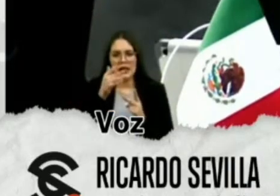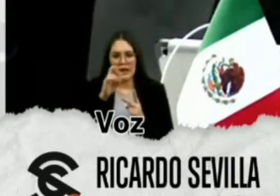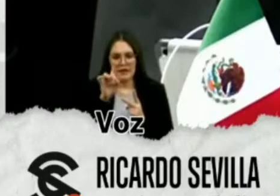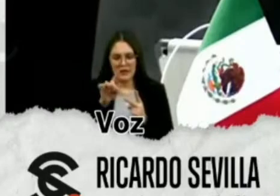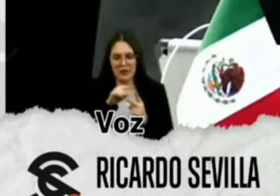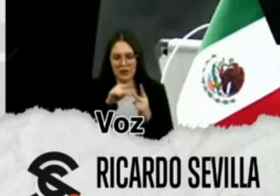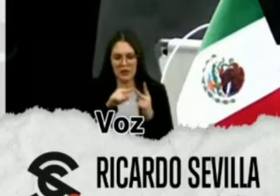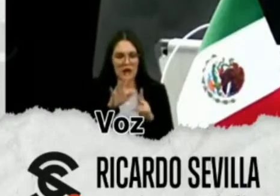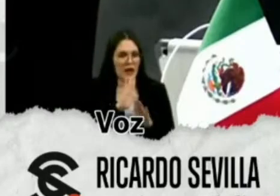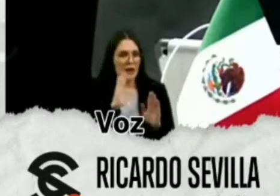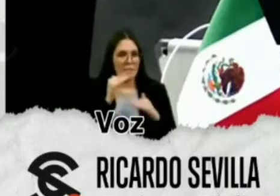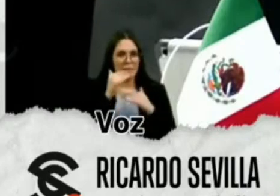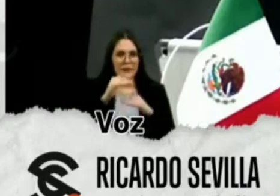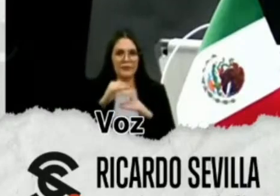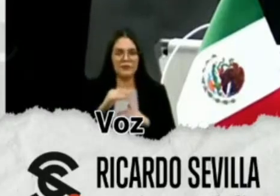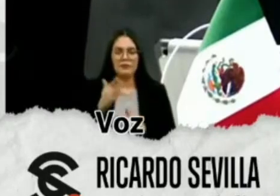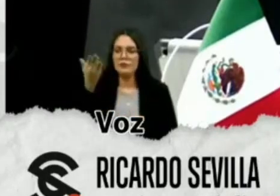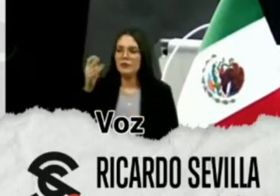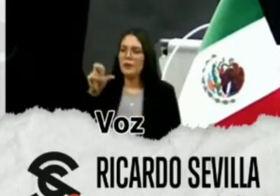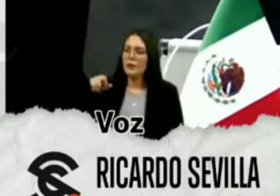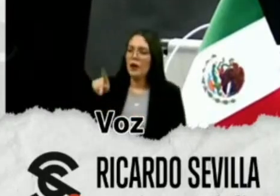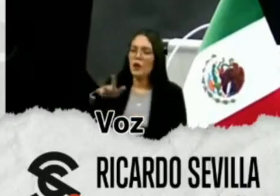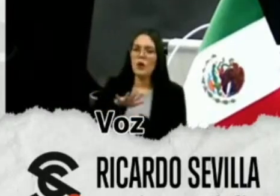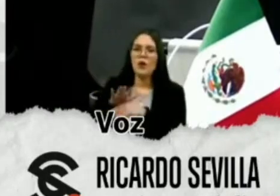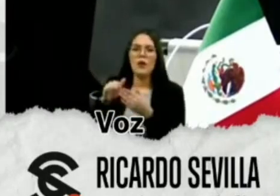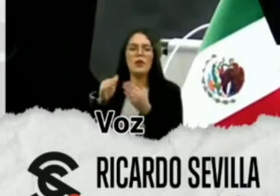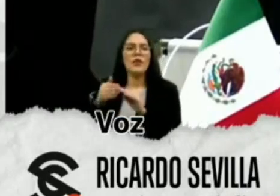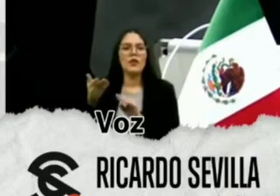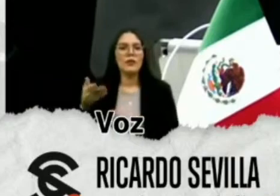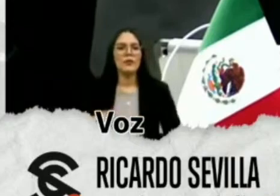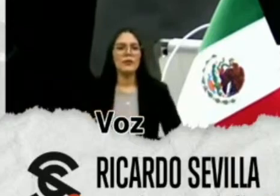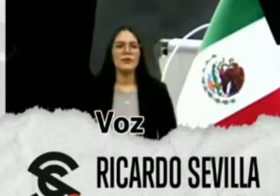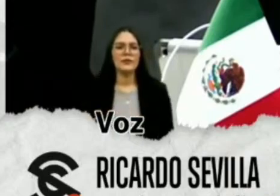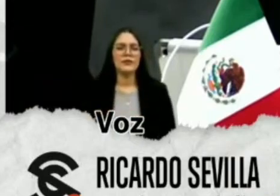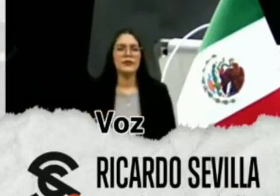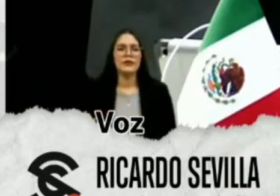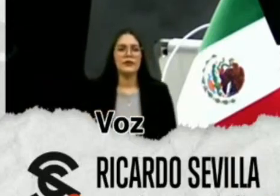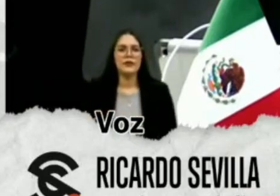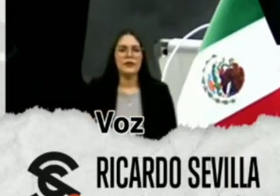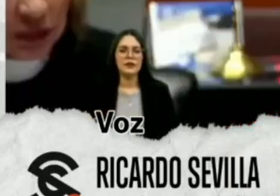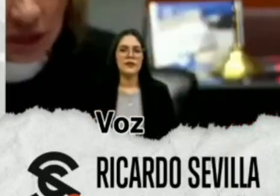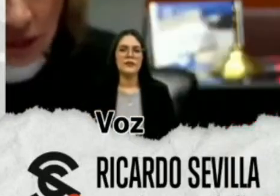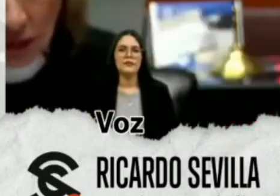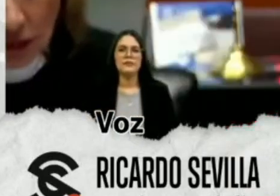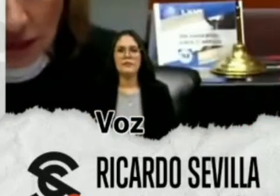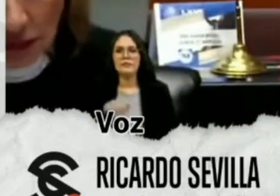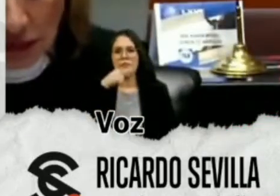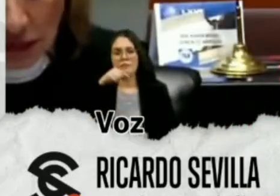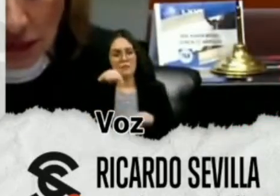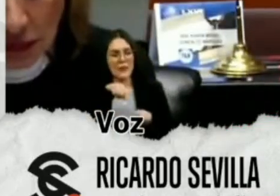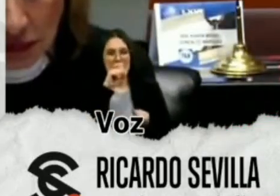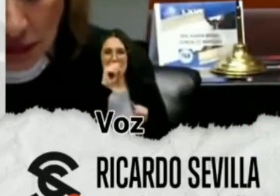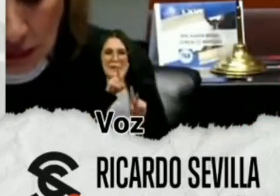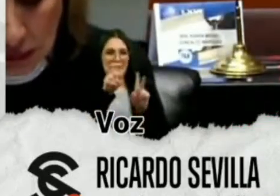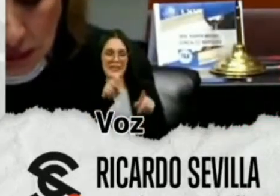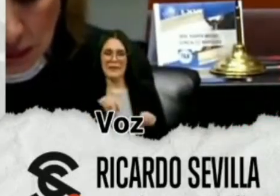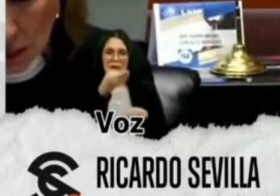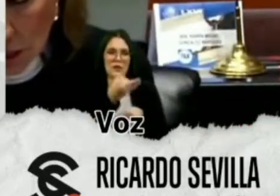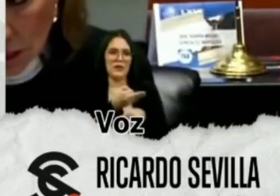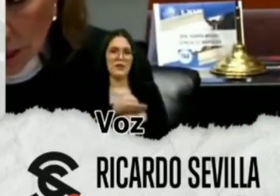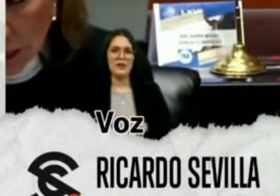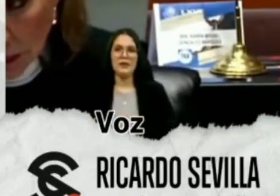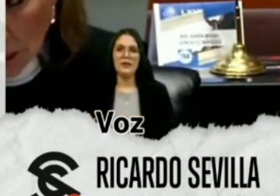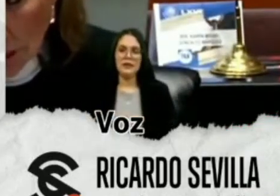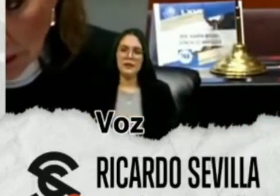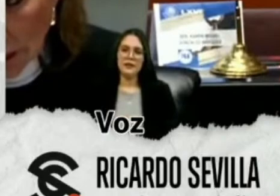debate con este tipo de posturas francamente estúpidas. Apuntaba bien a don Augusto López Hernández, pero vamos